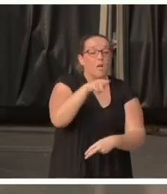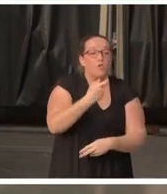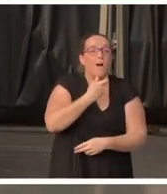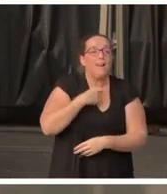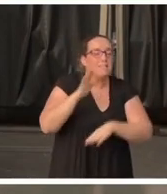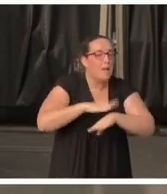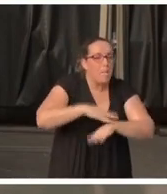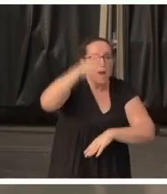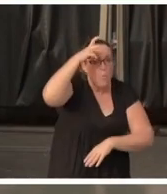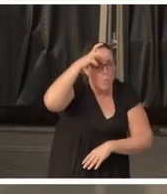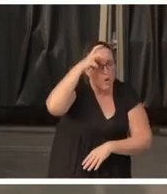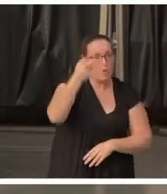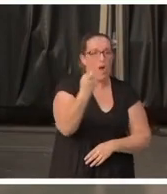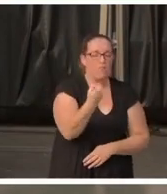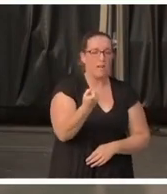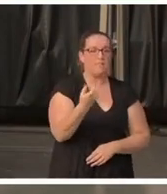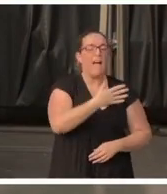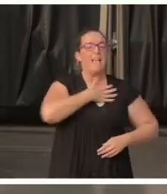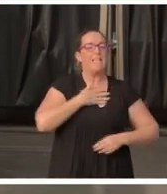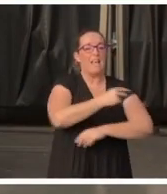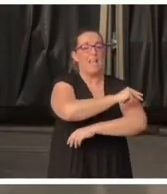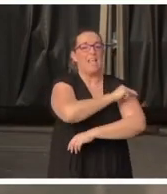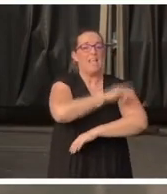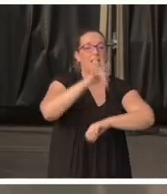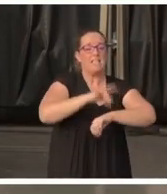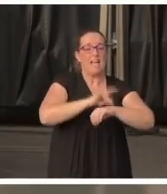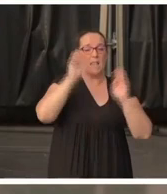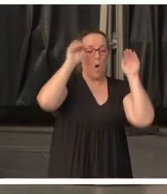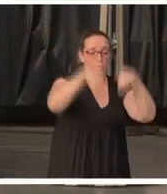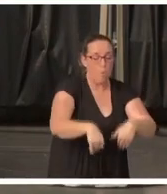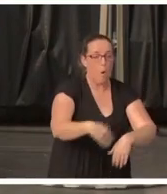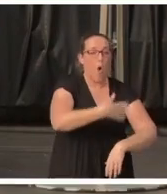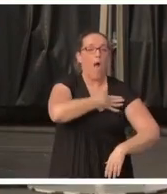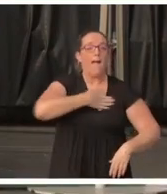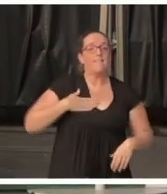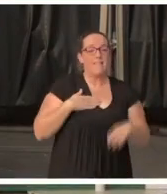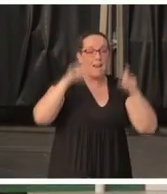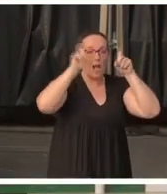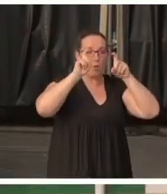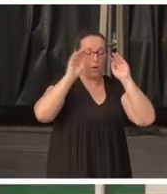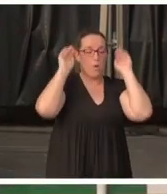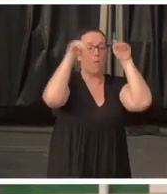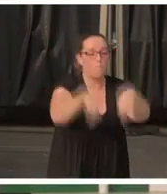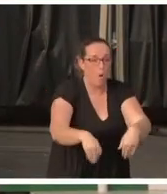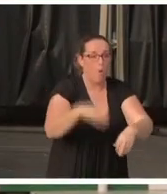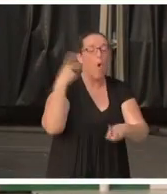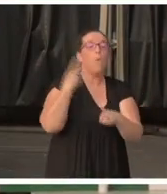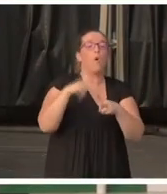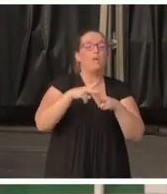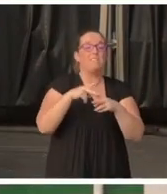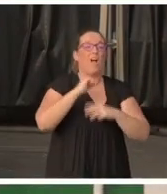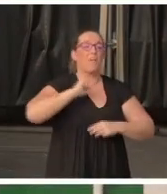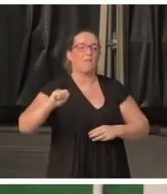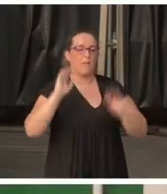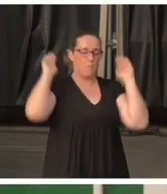nuestro pueblo. Quieren hundir la sanidad, quieren hundir la educación, quieren hundir las políticas de dependencia. Y